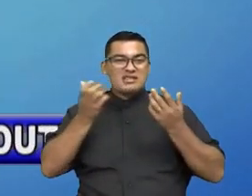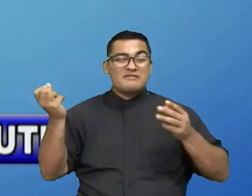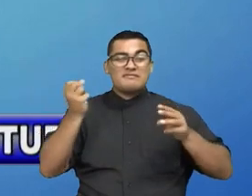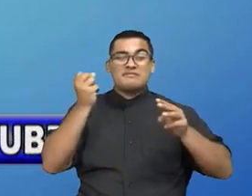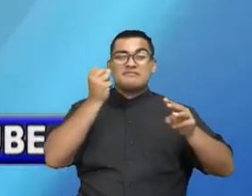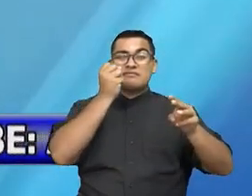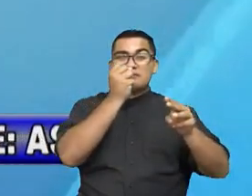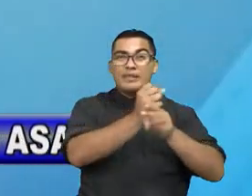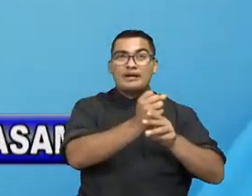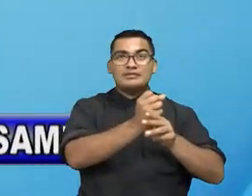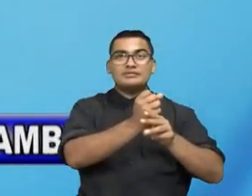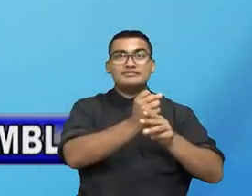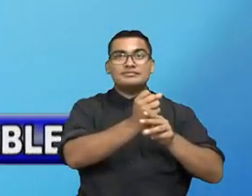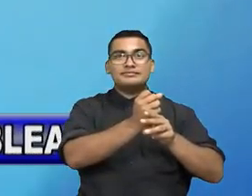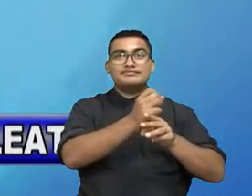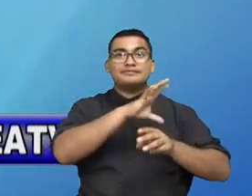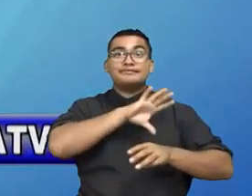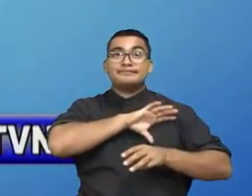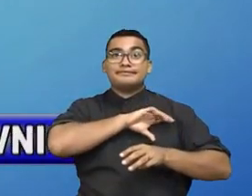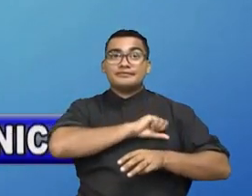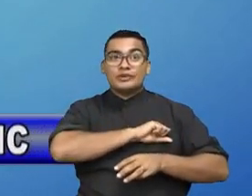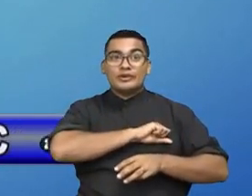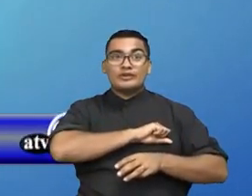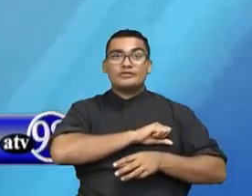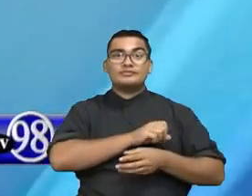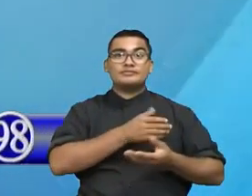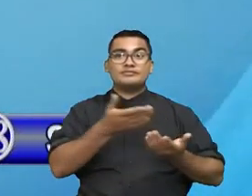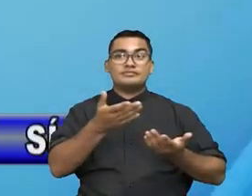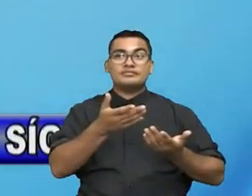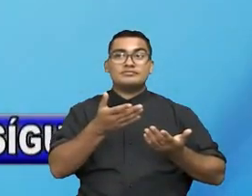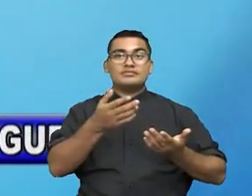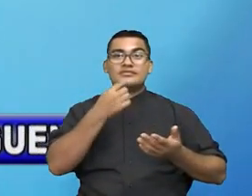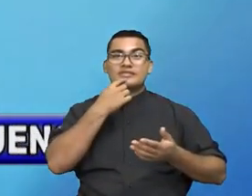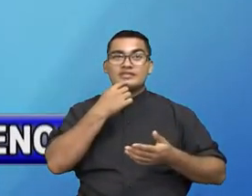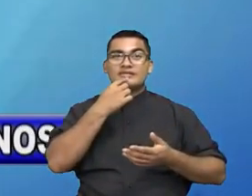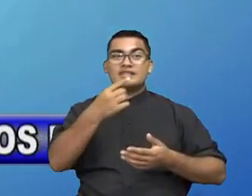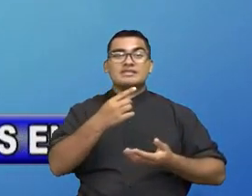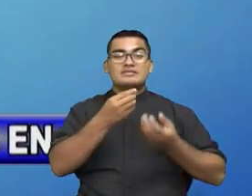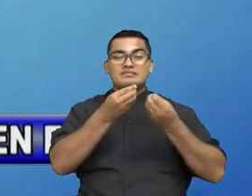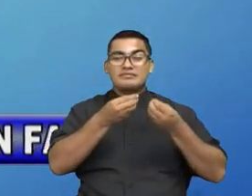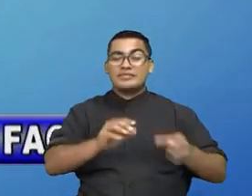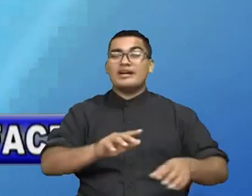infringir dolor, duelo, atraso y pérdida